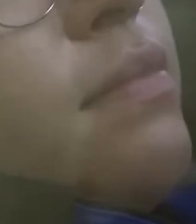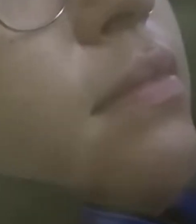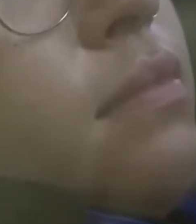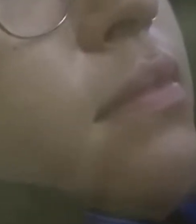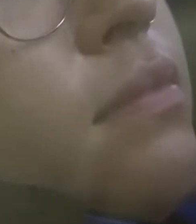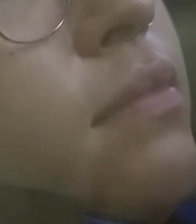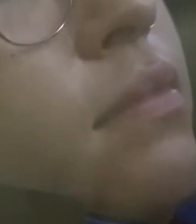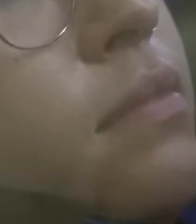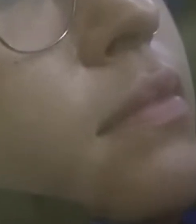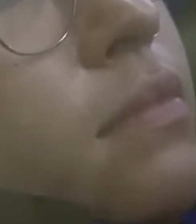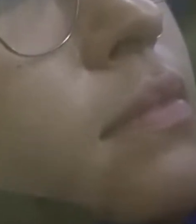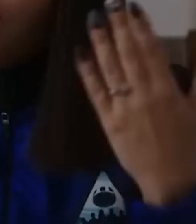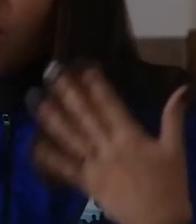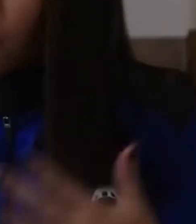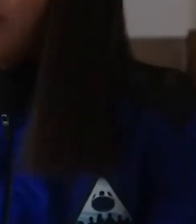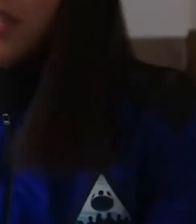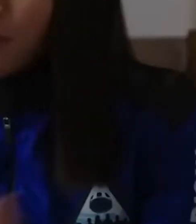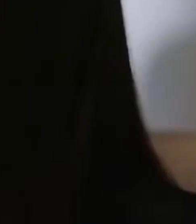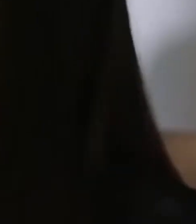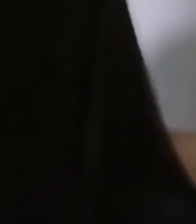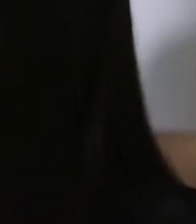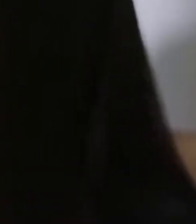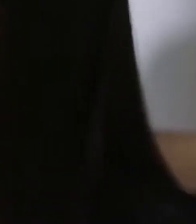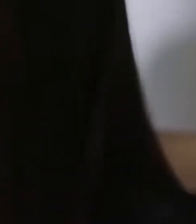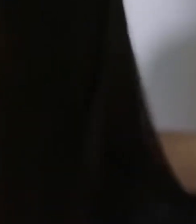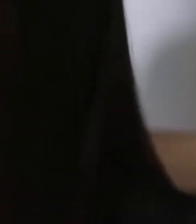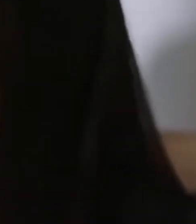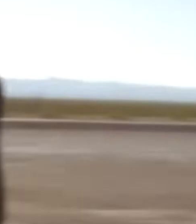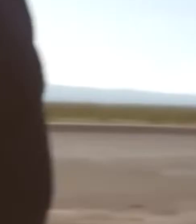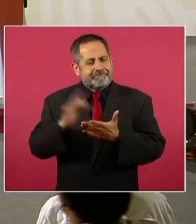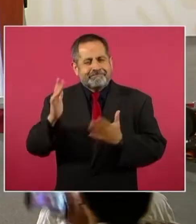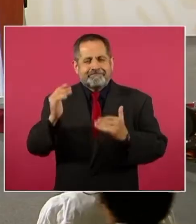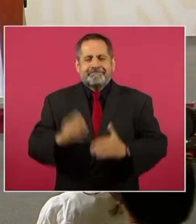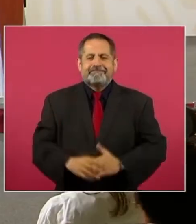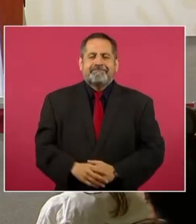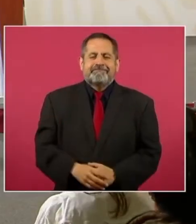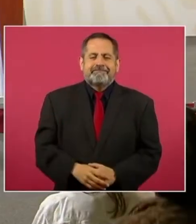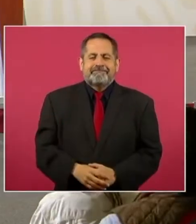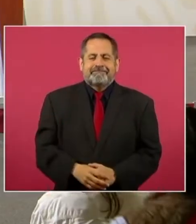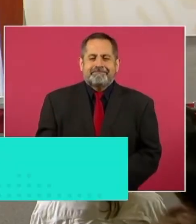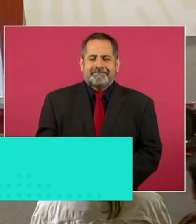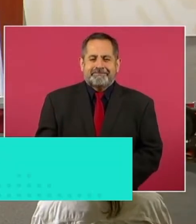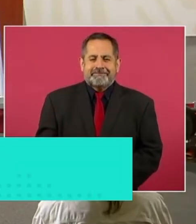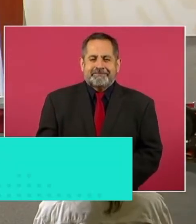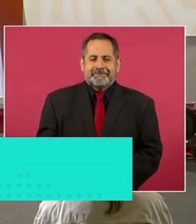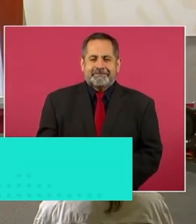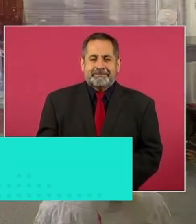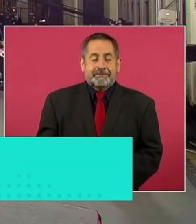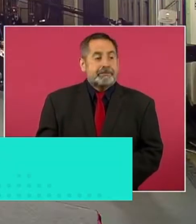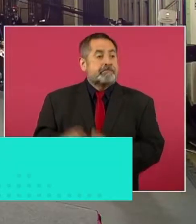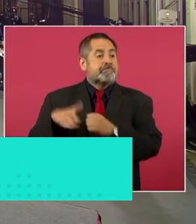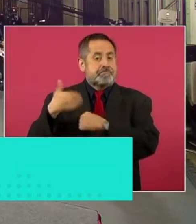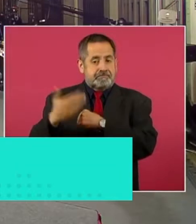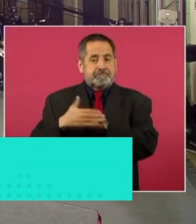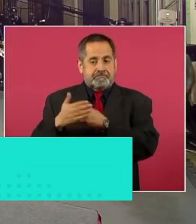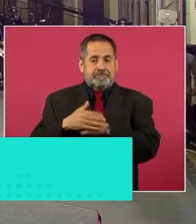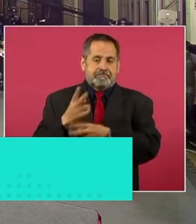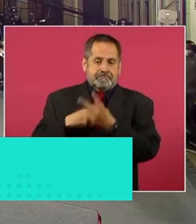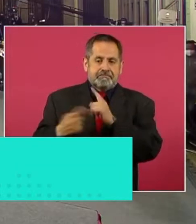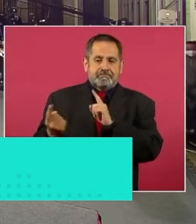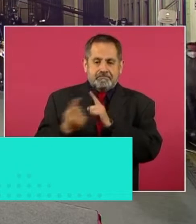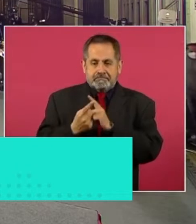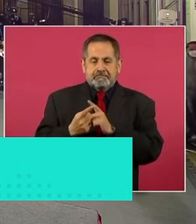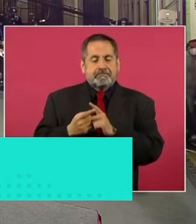salir adelante en Estados Unidos y llegar a destacar como ella lo ha hecho. Bueno. Va a estar con nosotros,